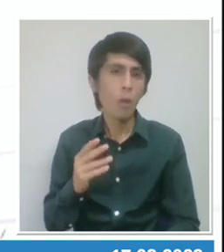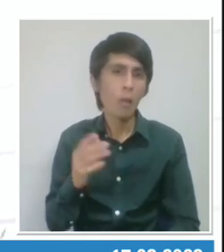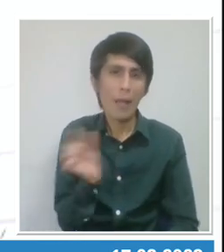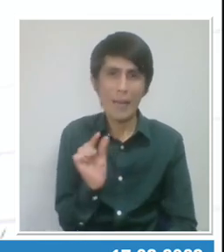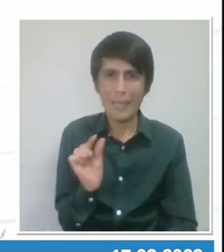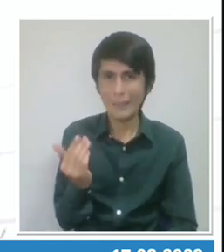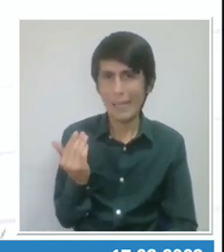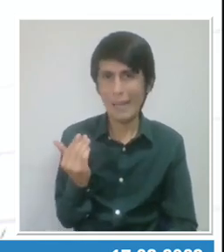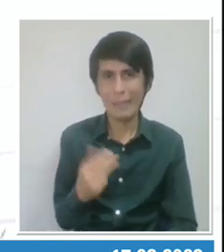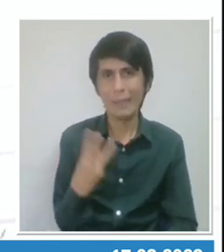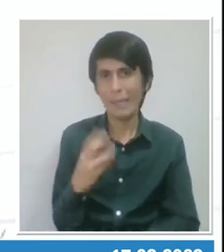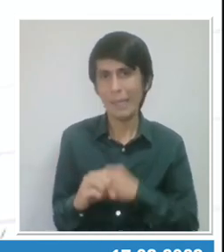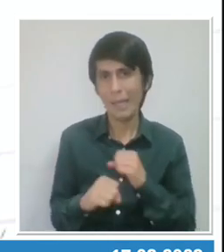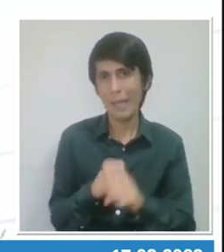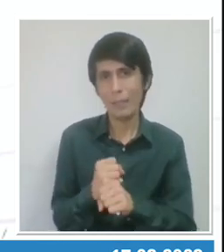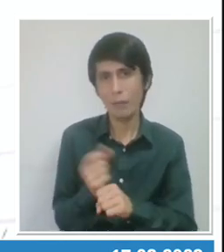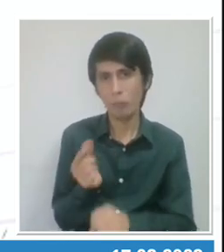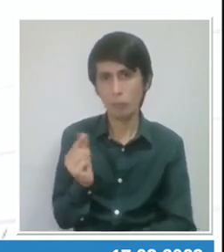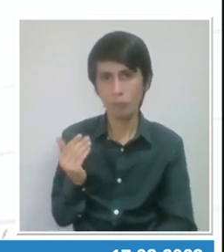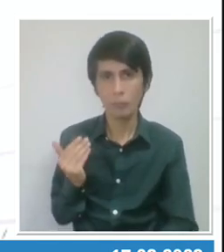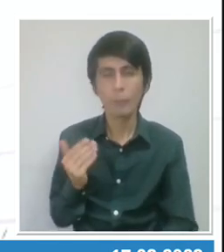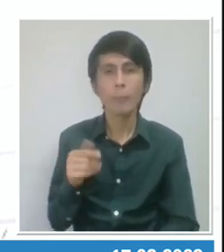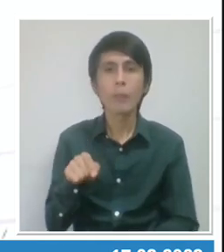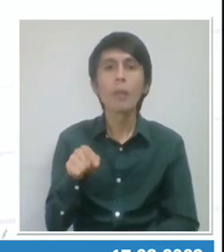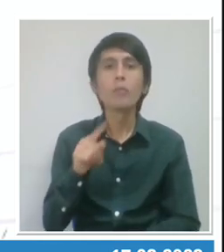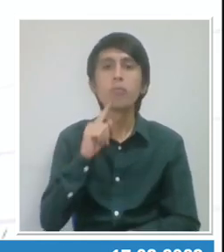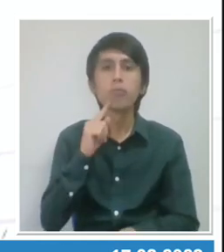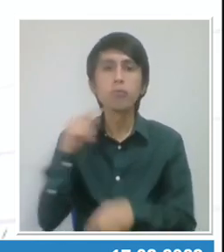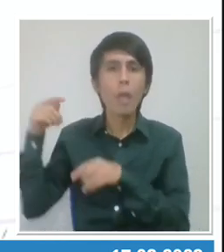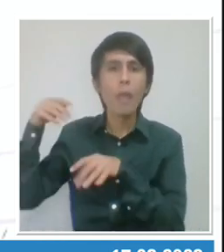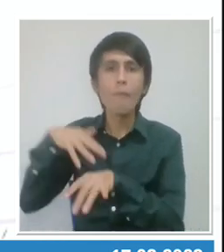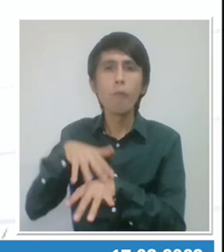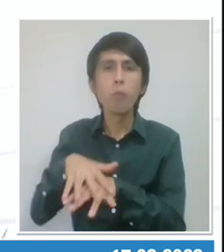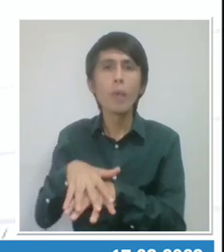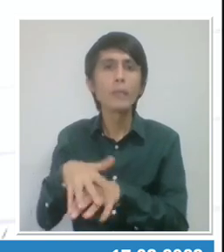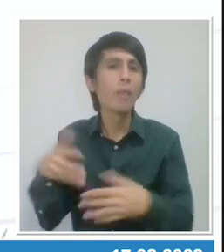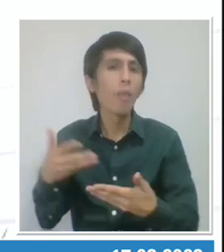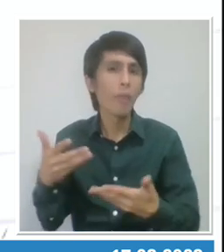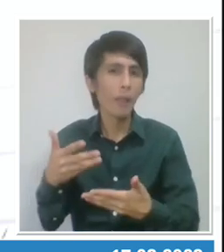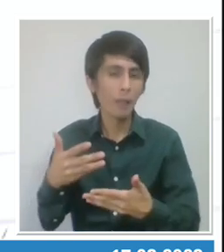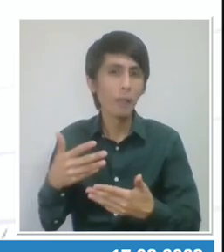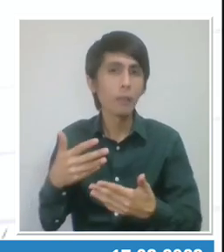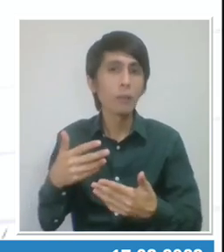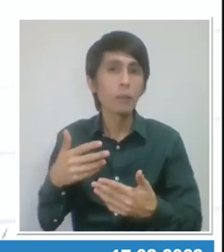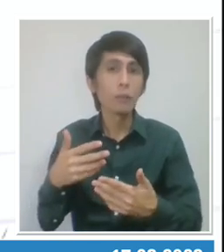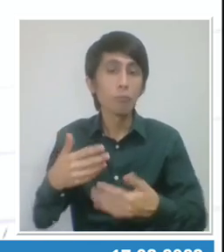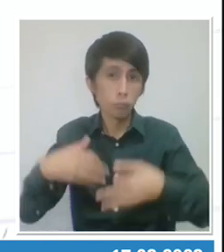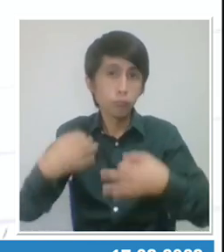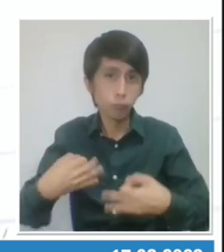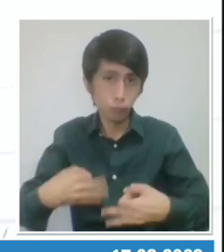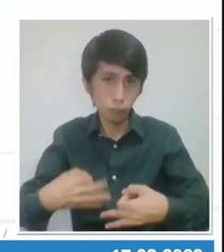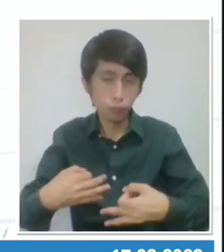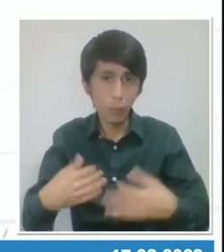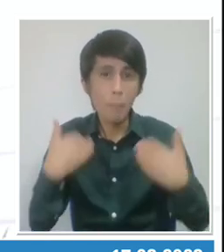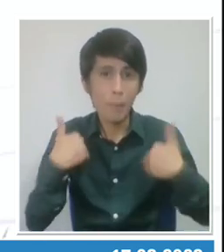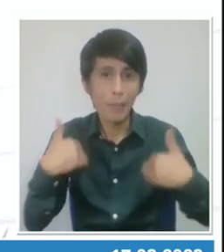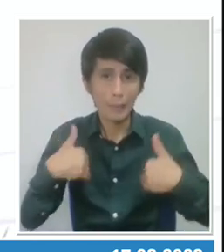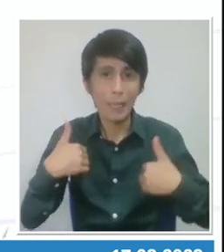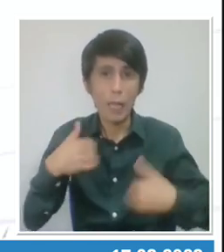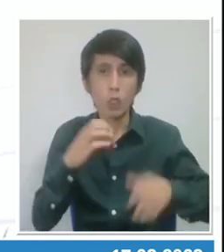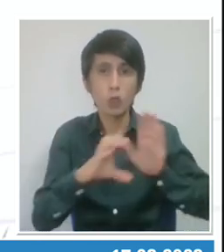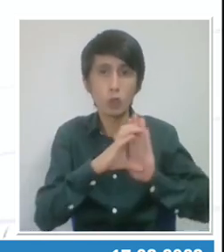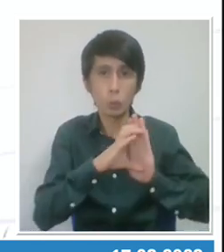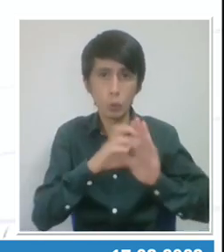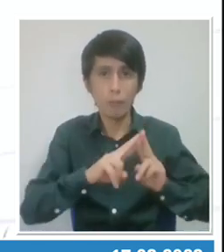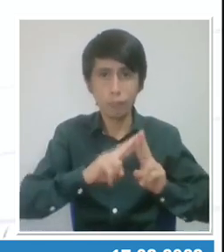Con influencia más consistente en la práctica constitucional, el avance es que sin